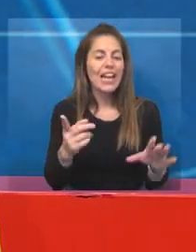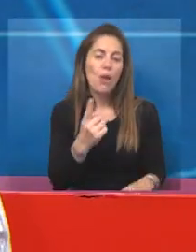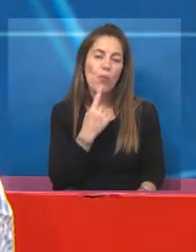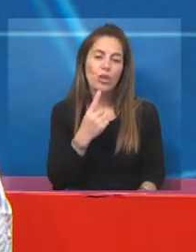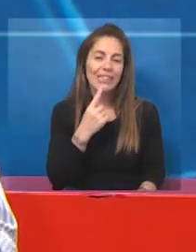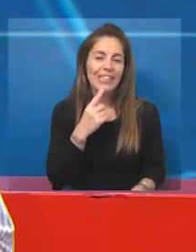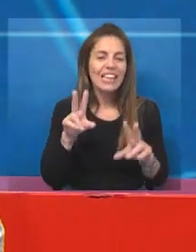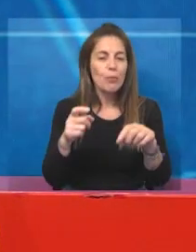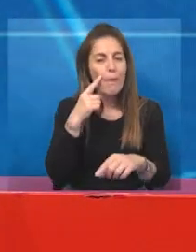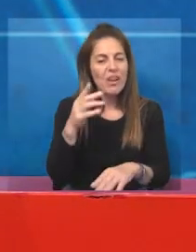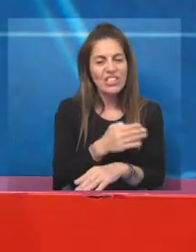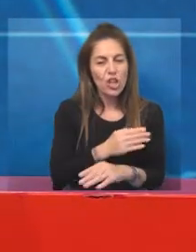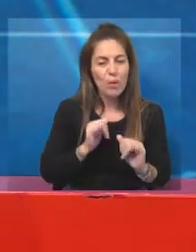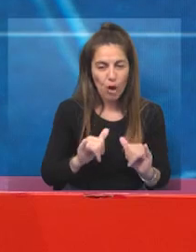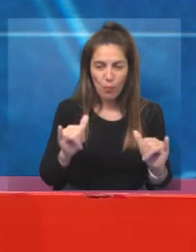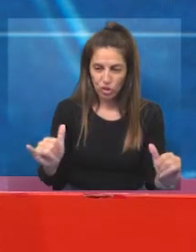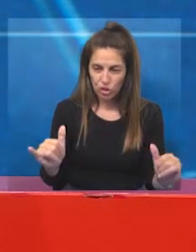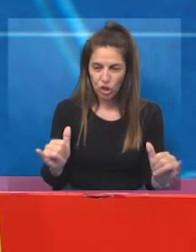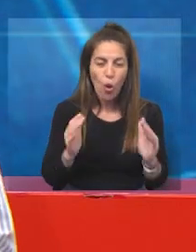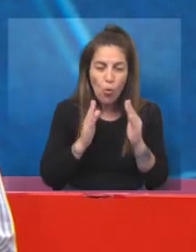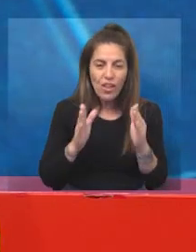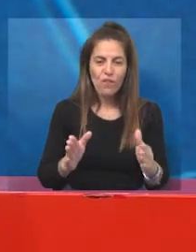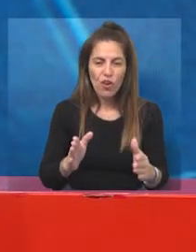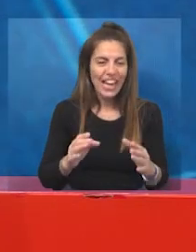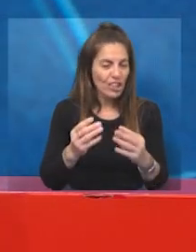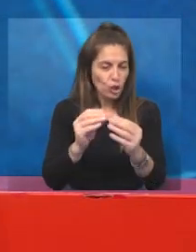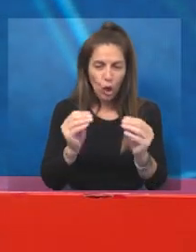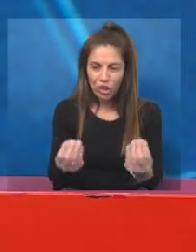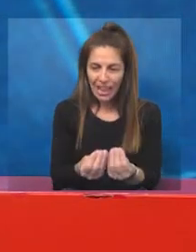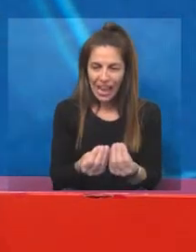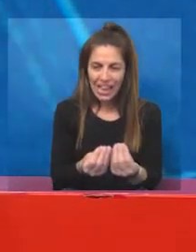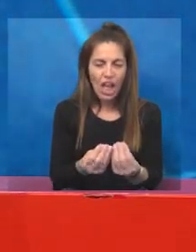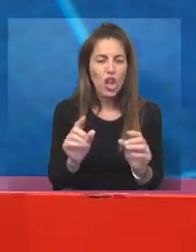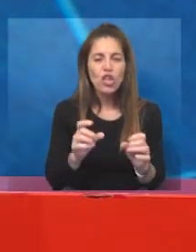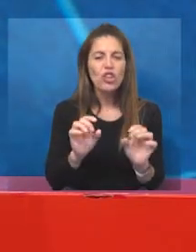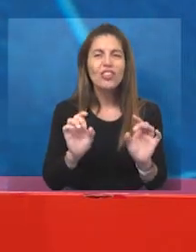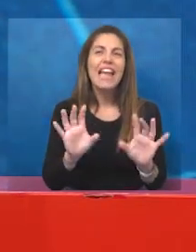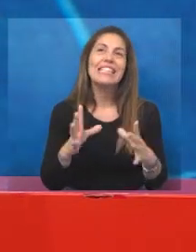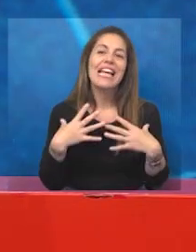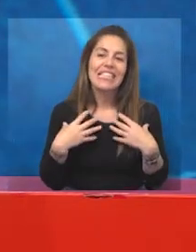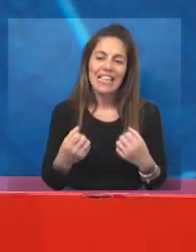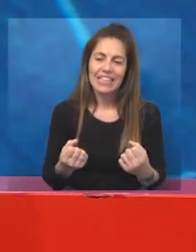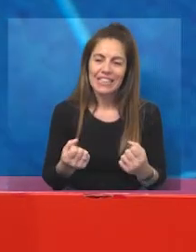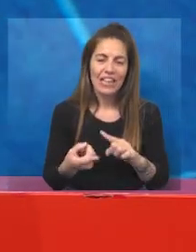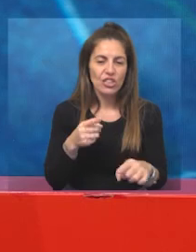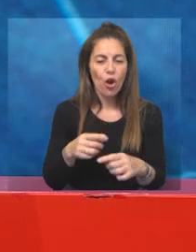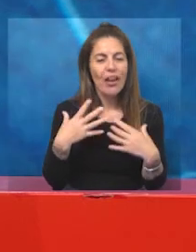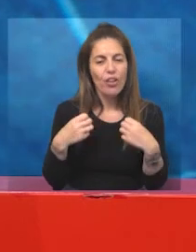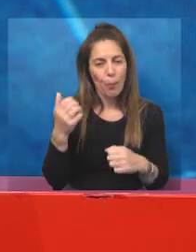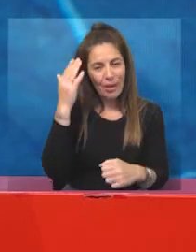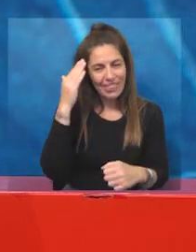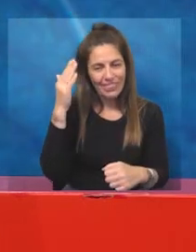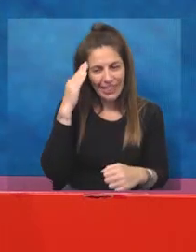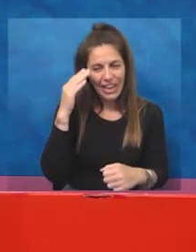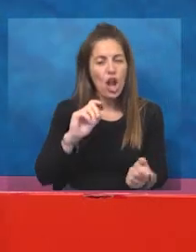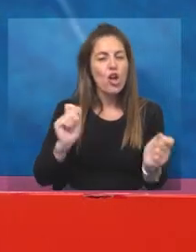de prevención y de promoción con con un enfoque integral no tan sanitarista de lo que tiene que ver eh con con la Salud Mental y